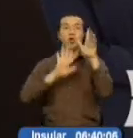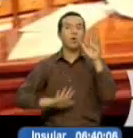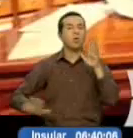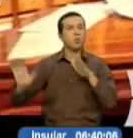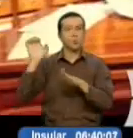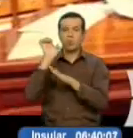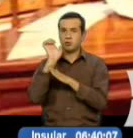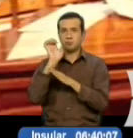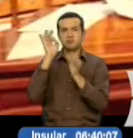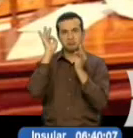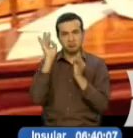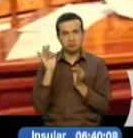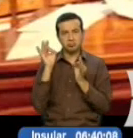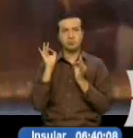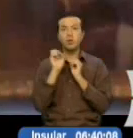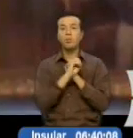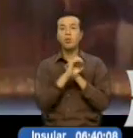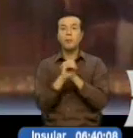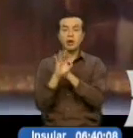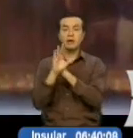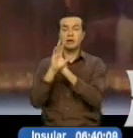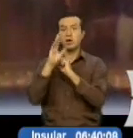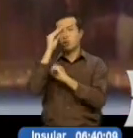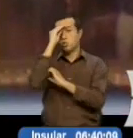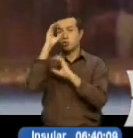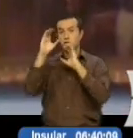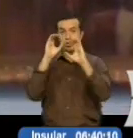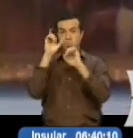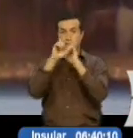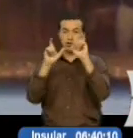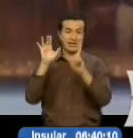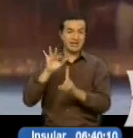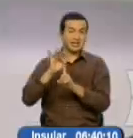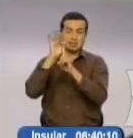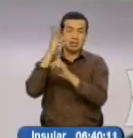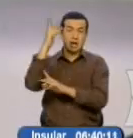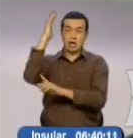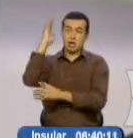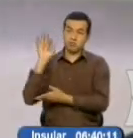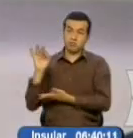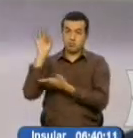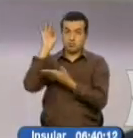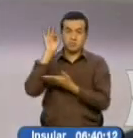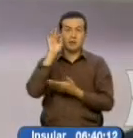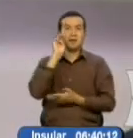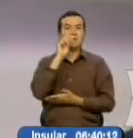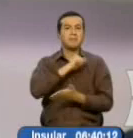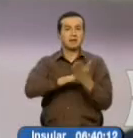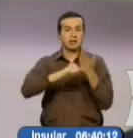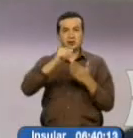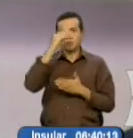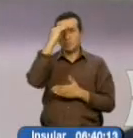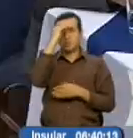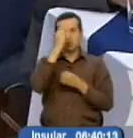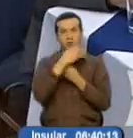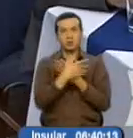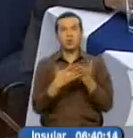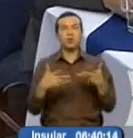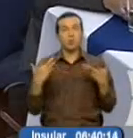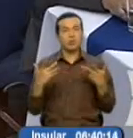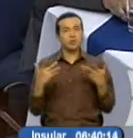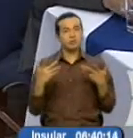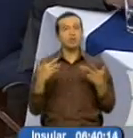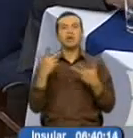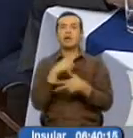nacional. Esto como parte de la campaña educomunicacional de personajes históricos. Fander Falconi, ministro de Educación, dice que se trata de una